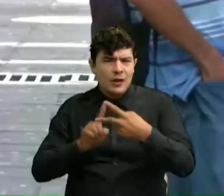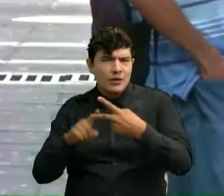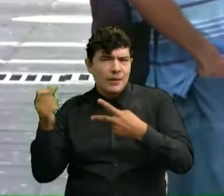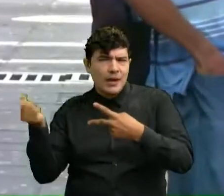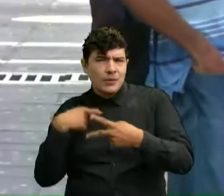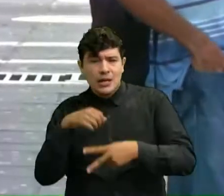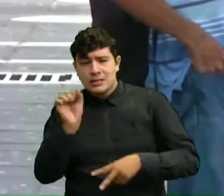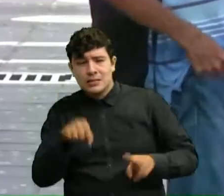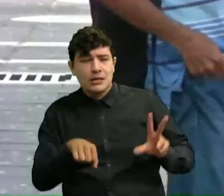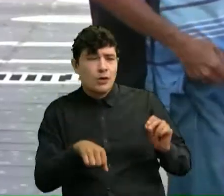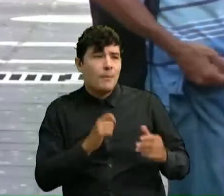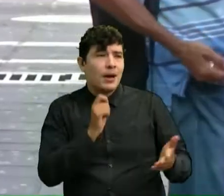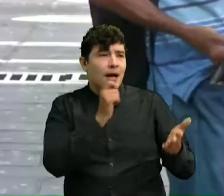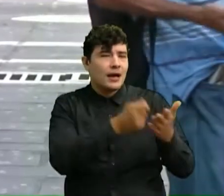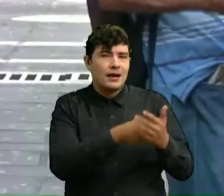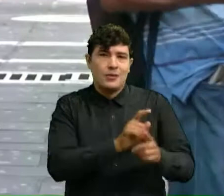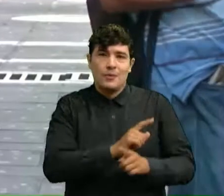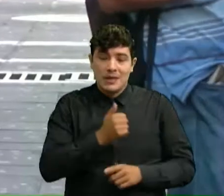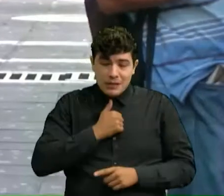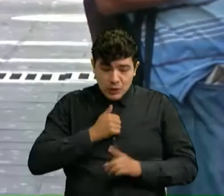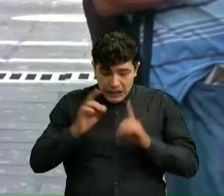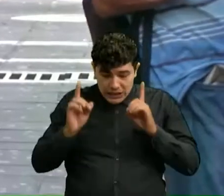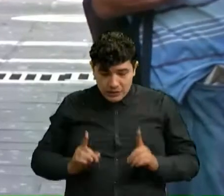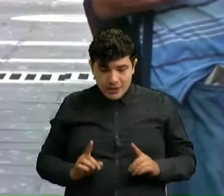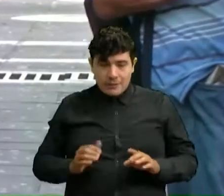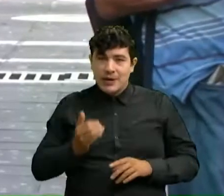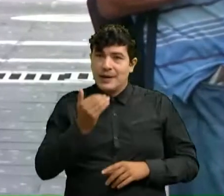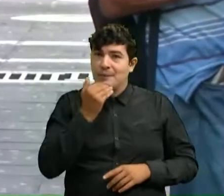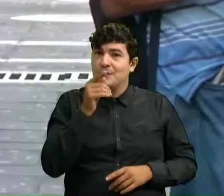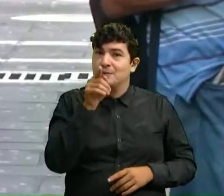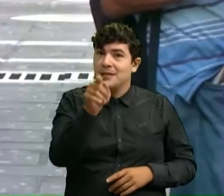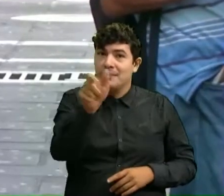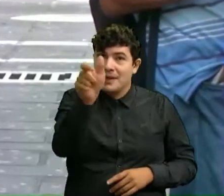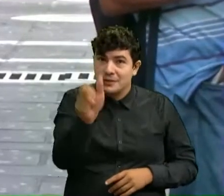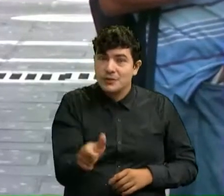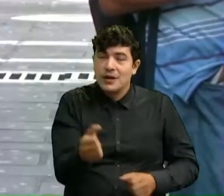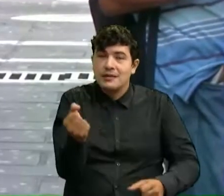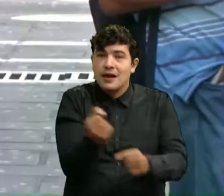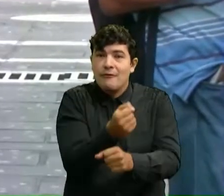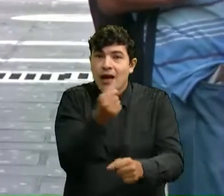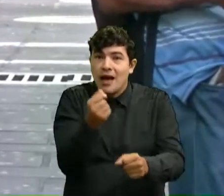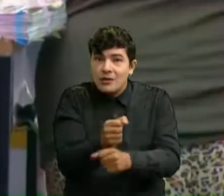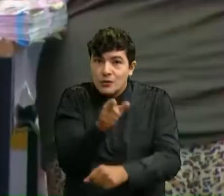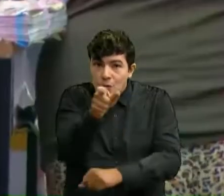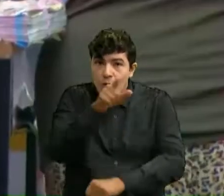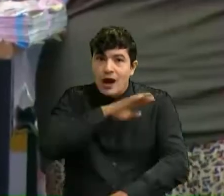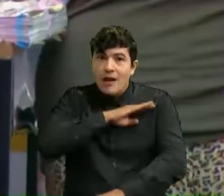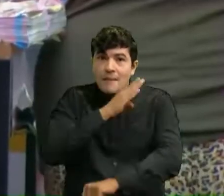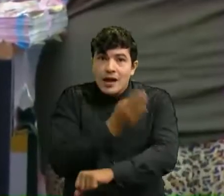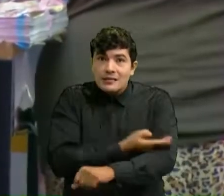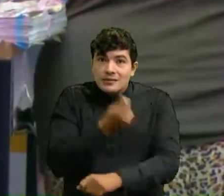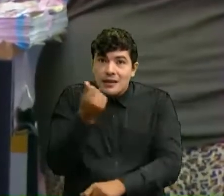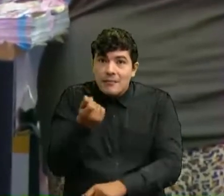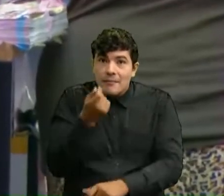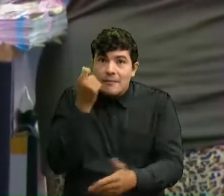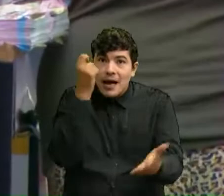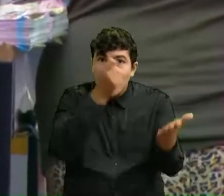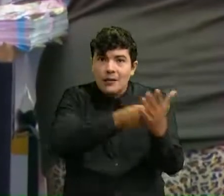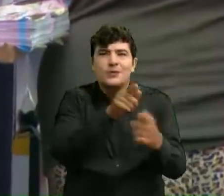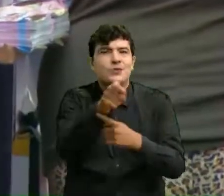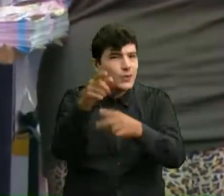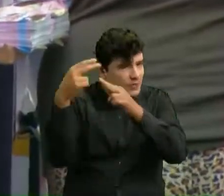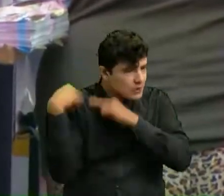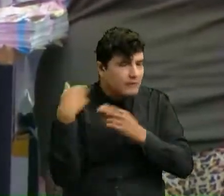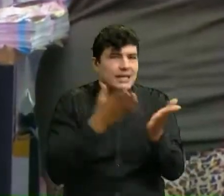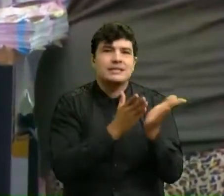no depende de la voluntad del afiliado. Si el afiliado tiene capacidad de pago, le corresponde cotizar al Sistema General